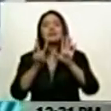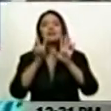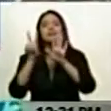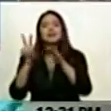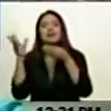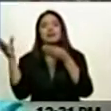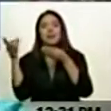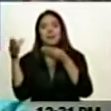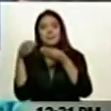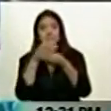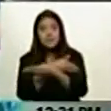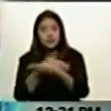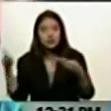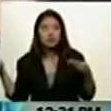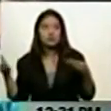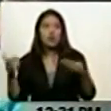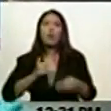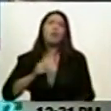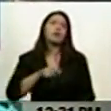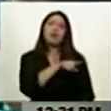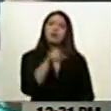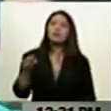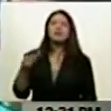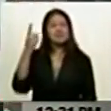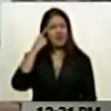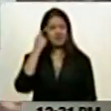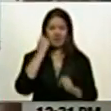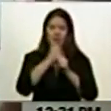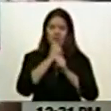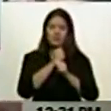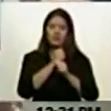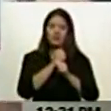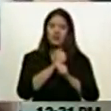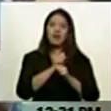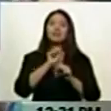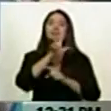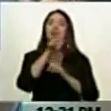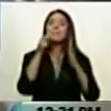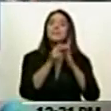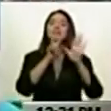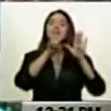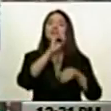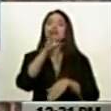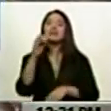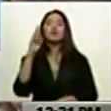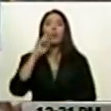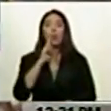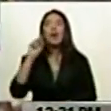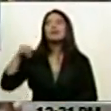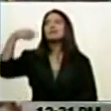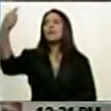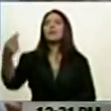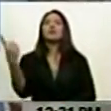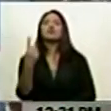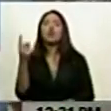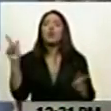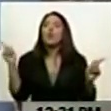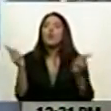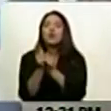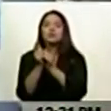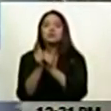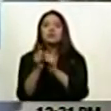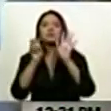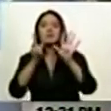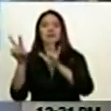ustedes, mujeres, o nosotros administráramos nuestra casa con 3.700 bolívares y al mes siguiente entraran solo 77